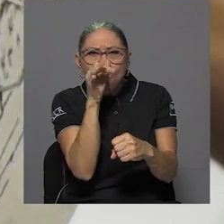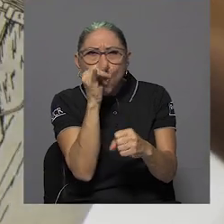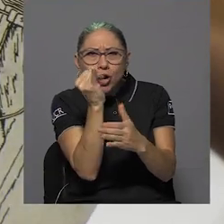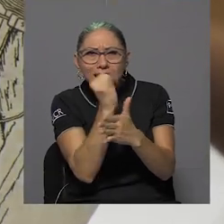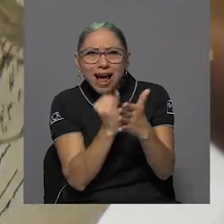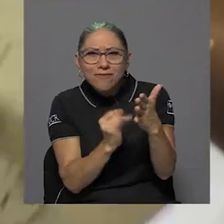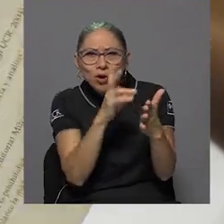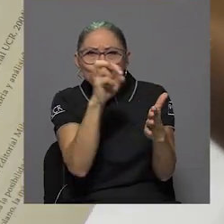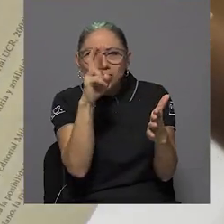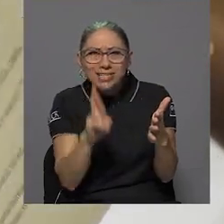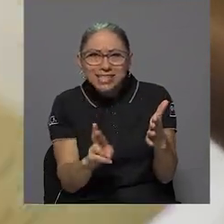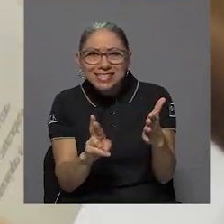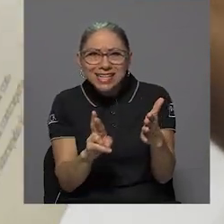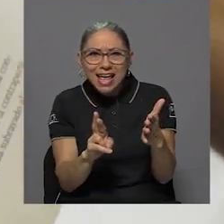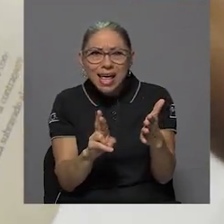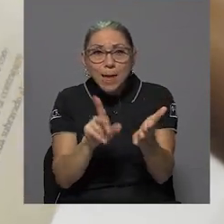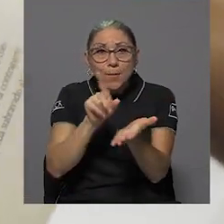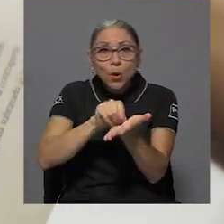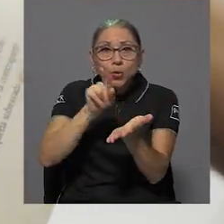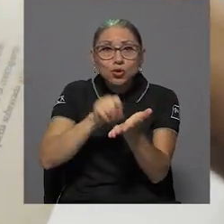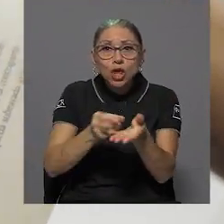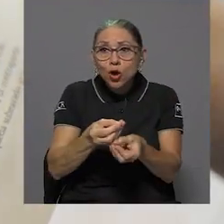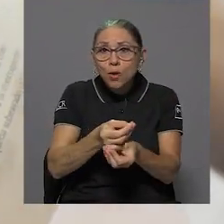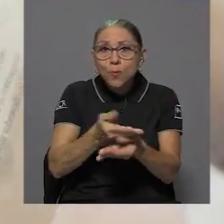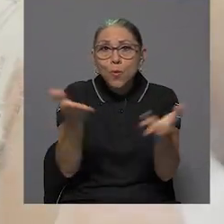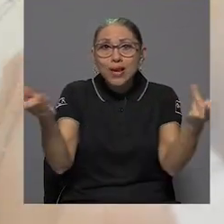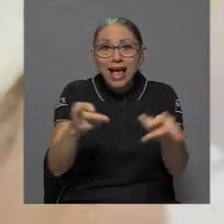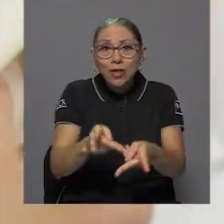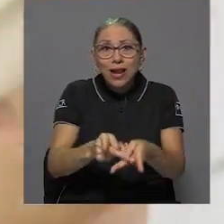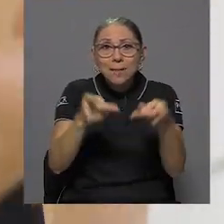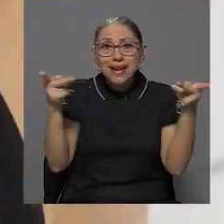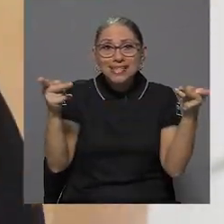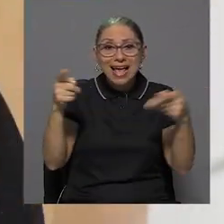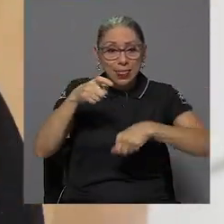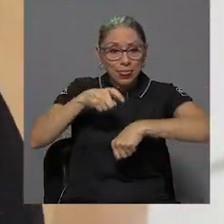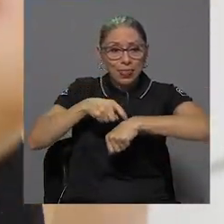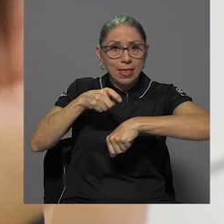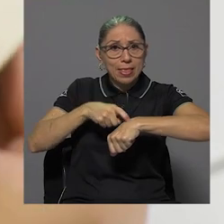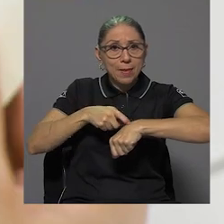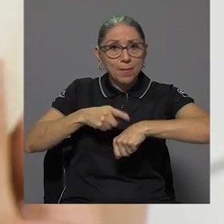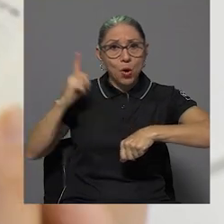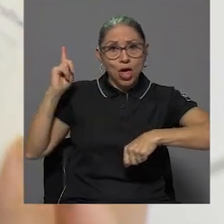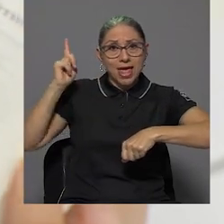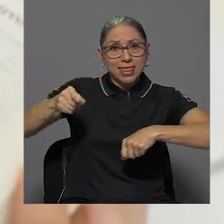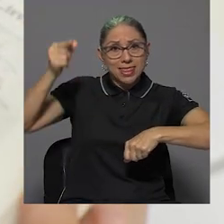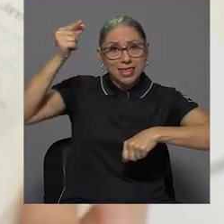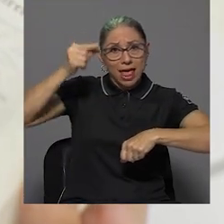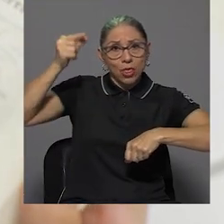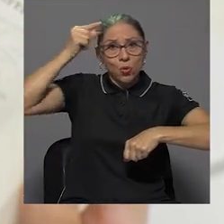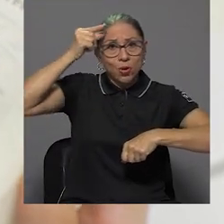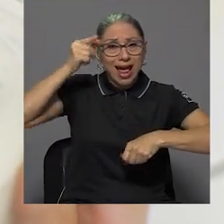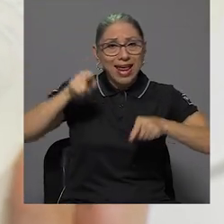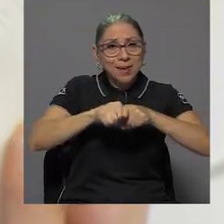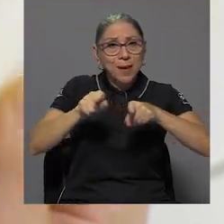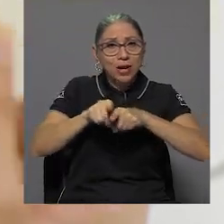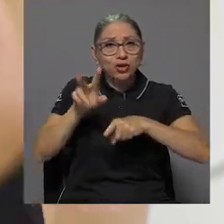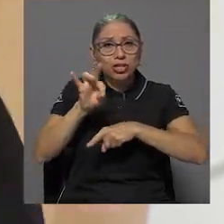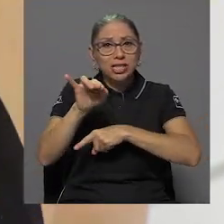producido y publicado en la prensa en el periodo comprendido entre la dictadura de los hermanos Tinoco,